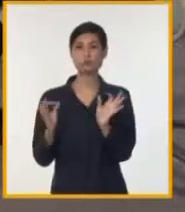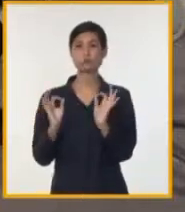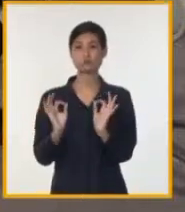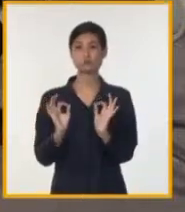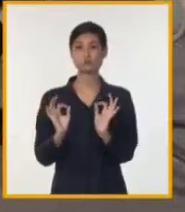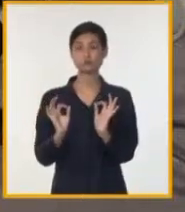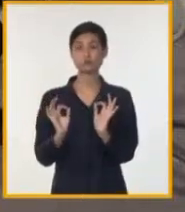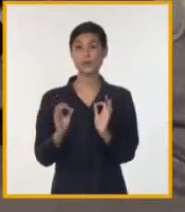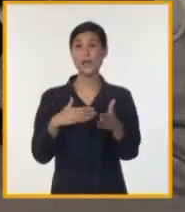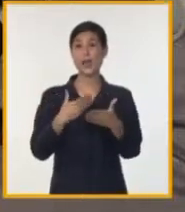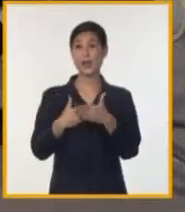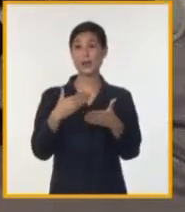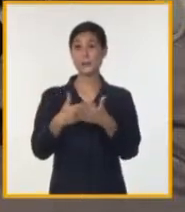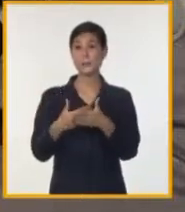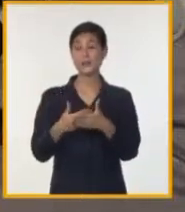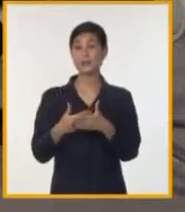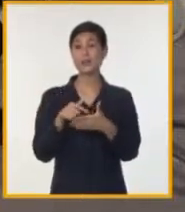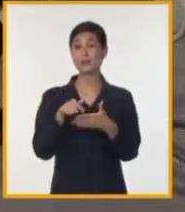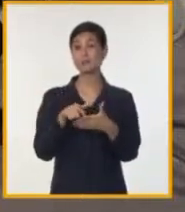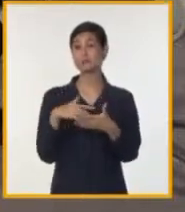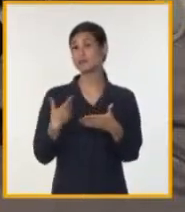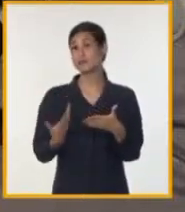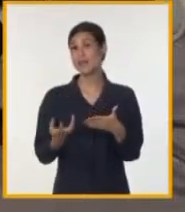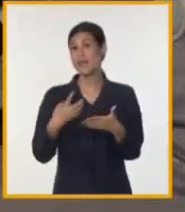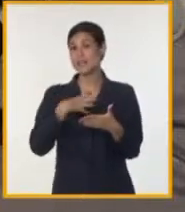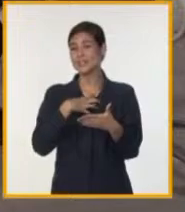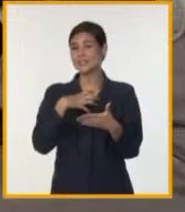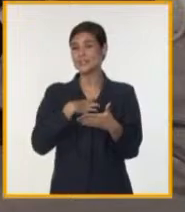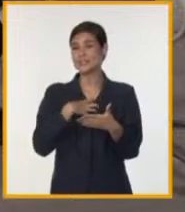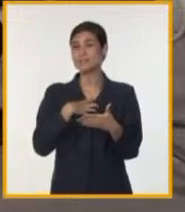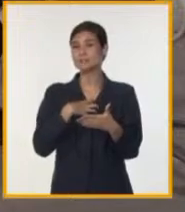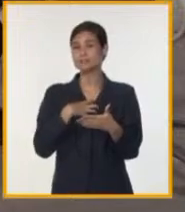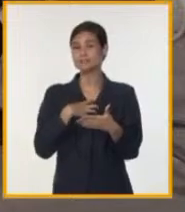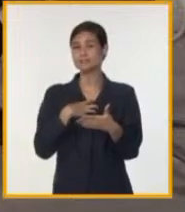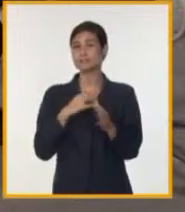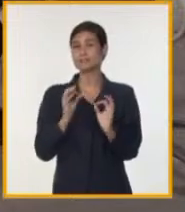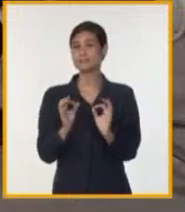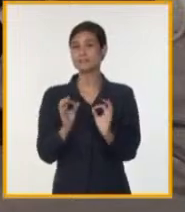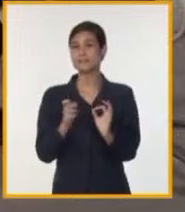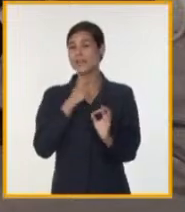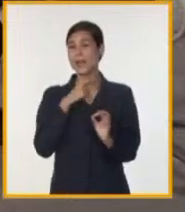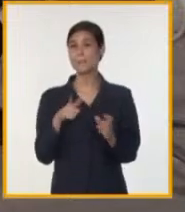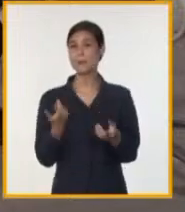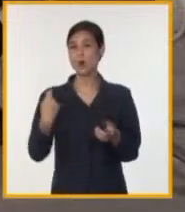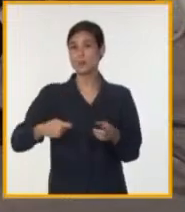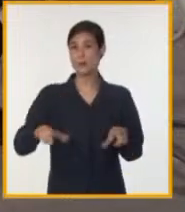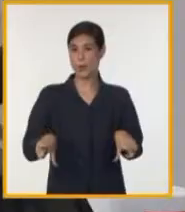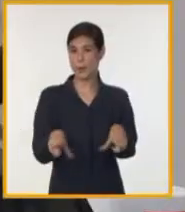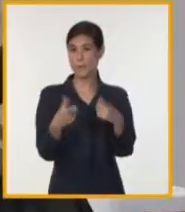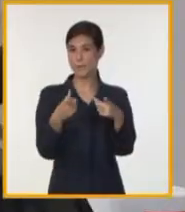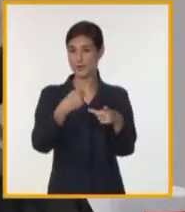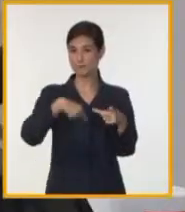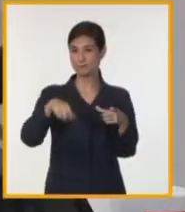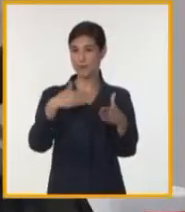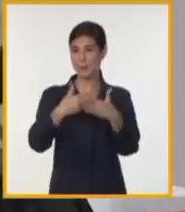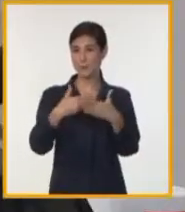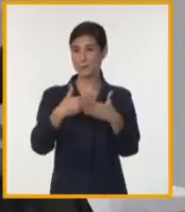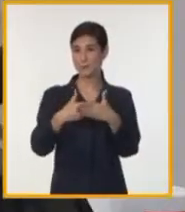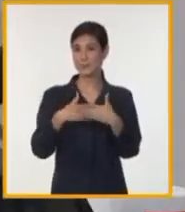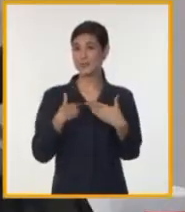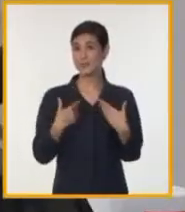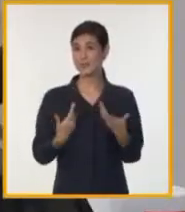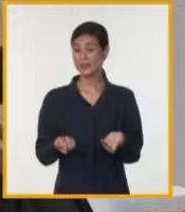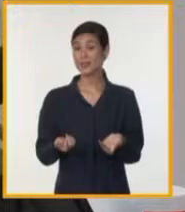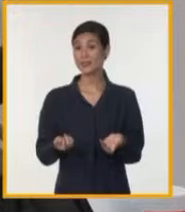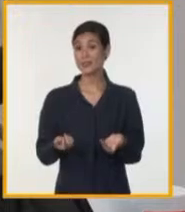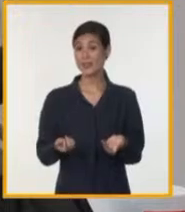Esta empresa, para realizar la actividad principal que debe cumplir el Estado socialista, cuenta con un parque de 603 medios